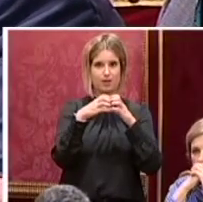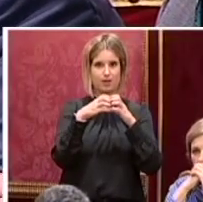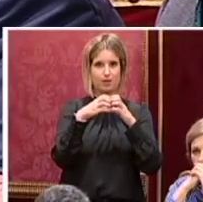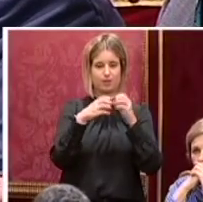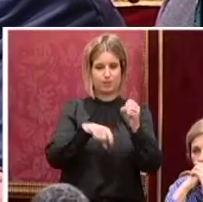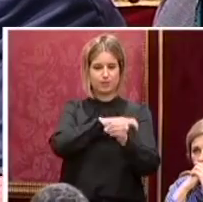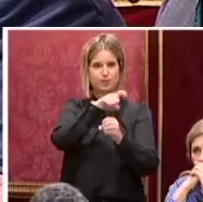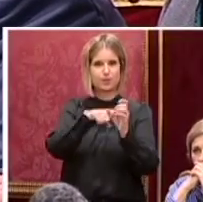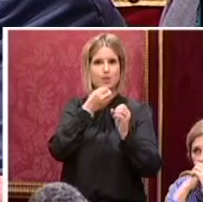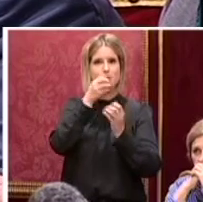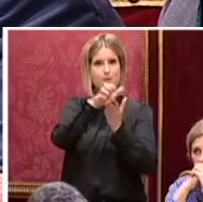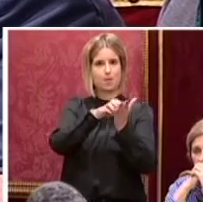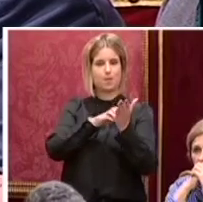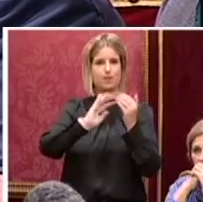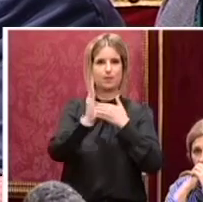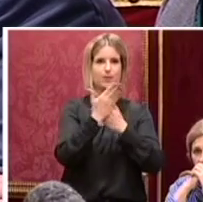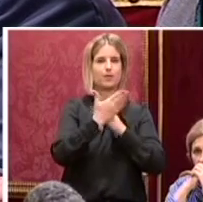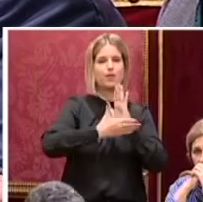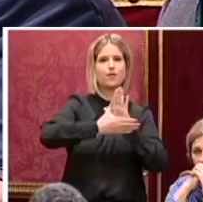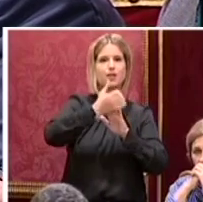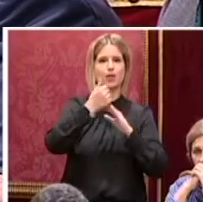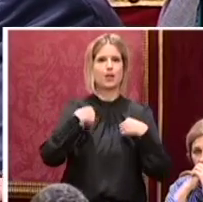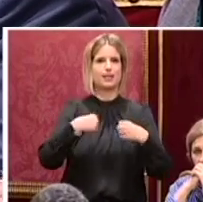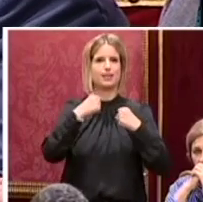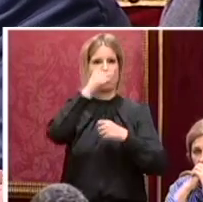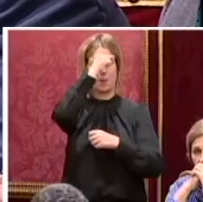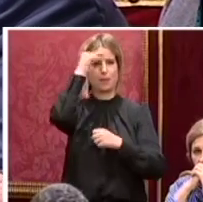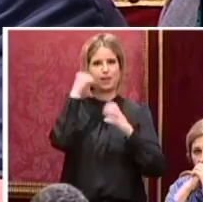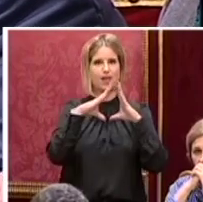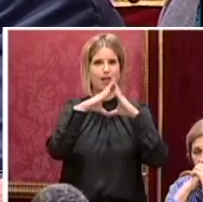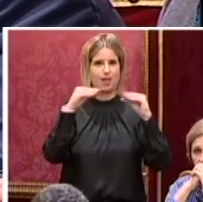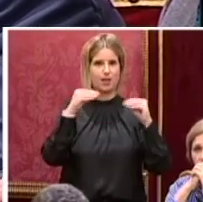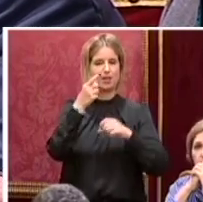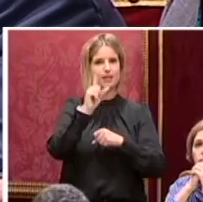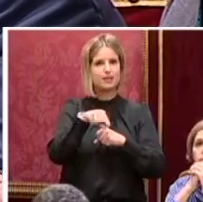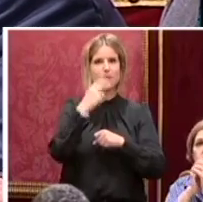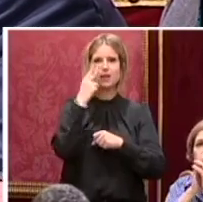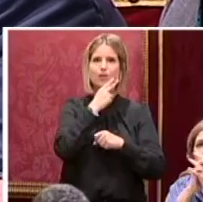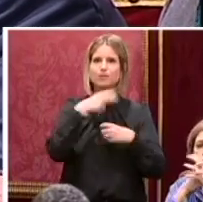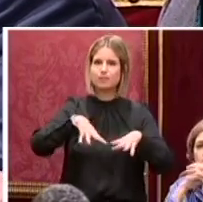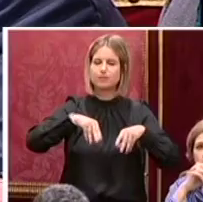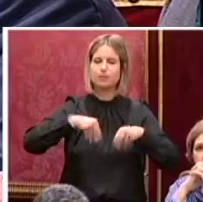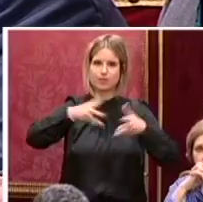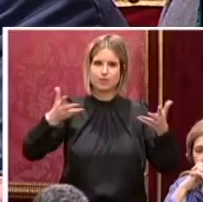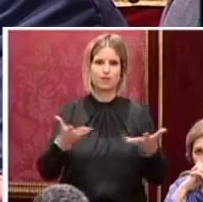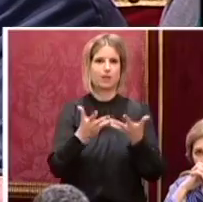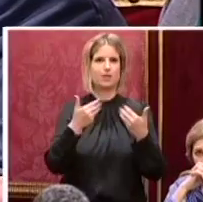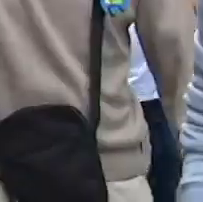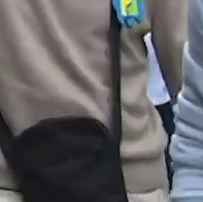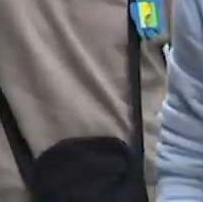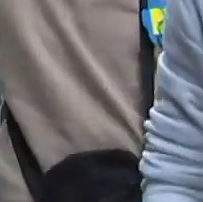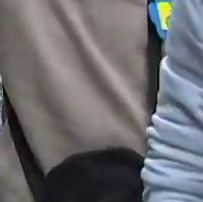se adhiere al manifiesto presentado por la Federación Salud Mental de Andalucía. Asume el compromiso de promover desde el ámbito de sus